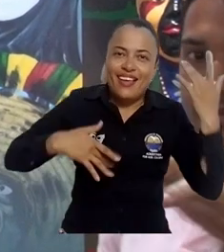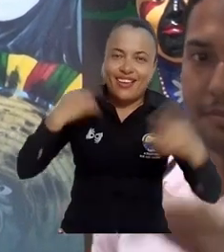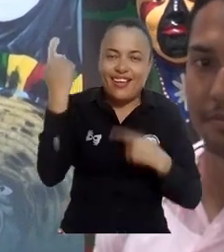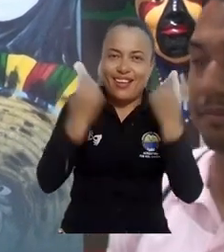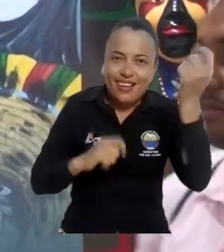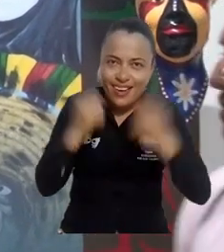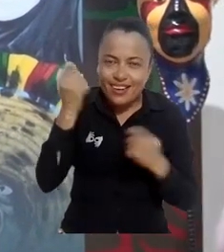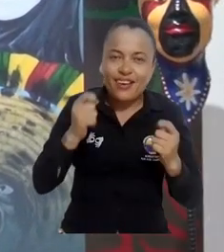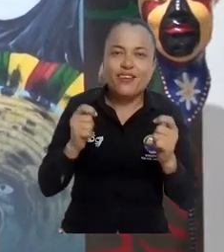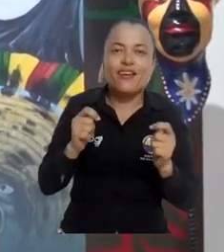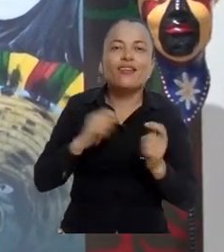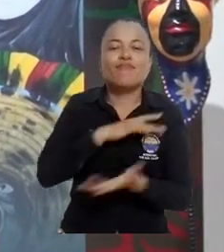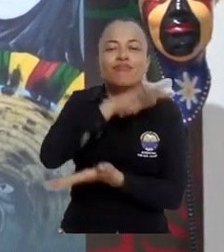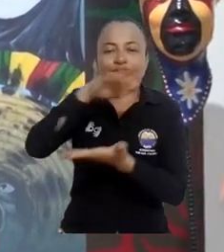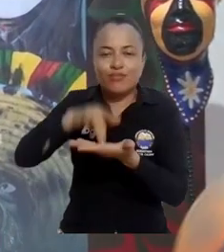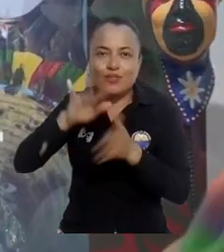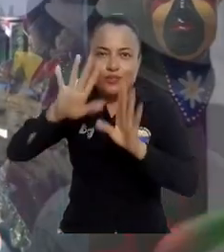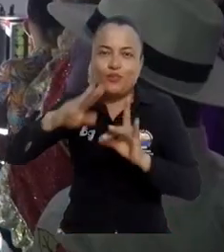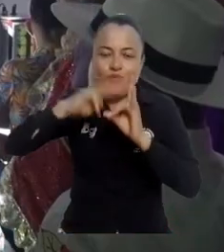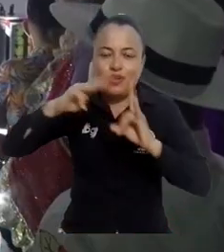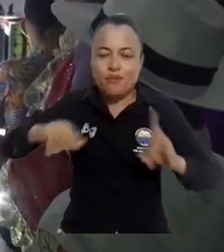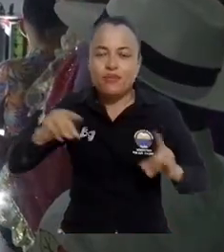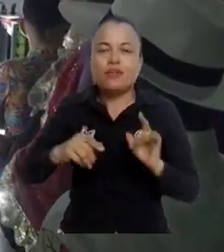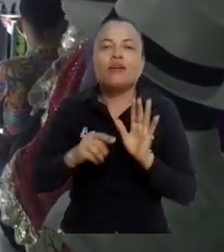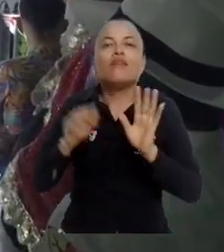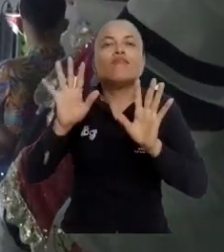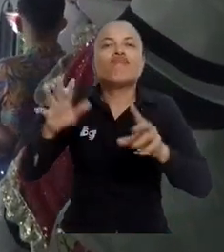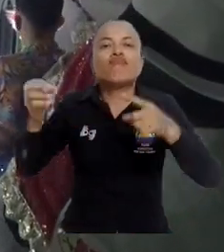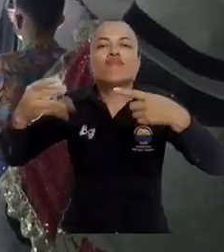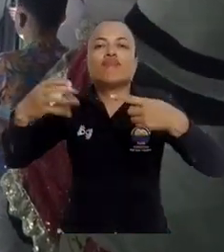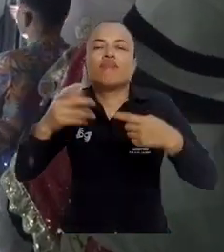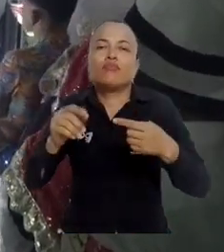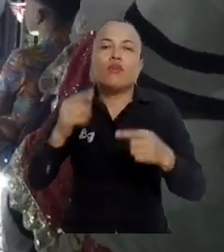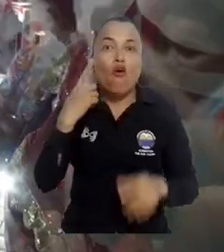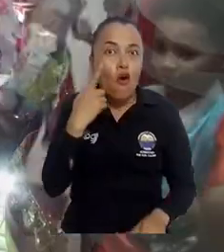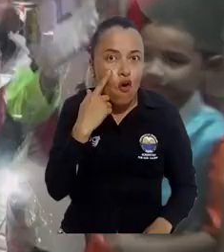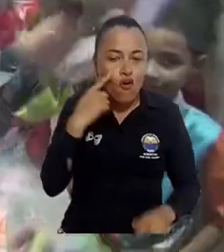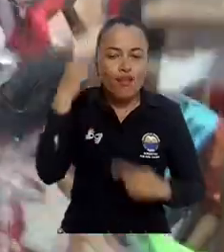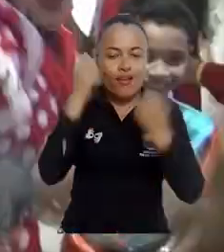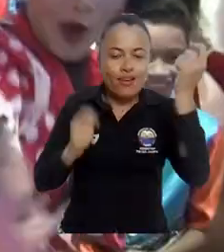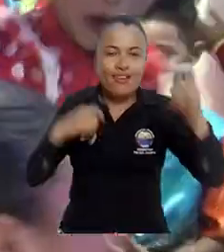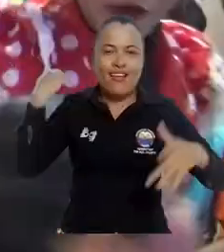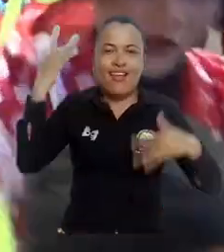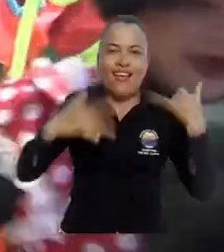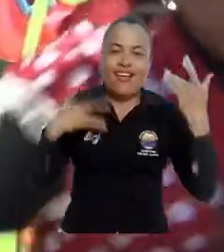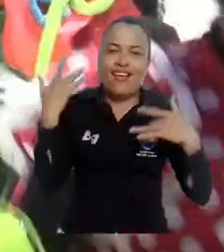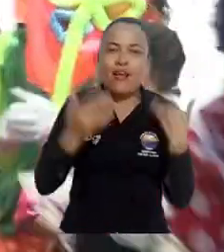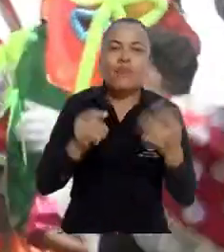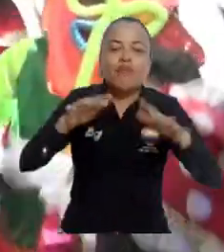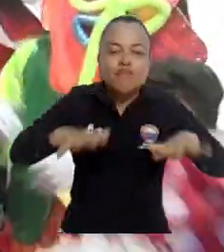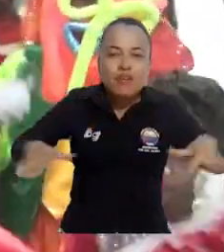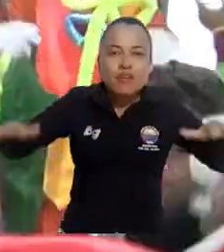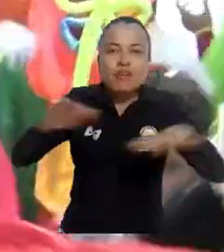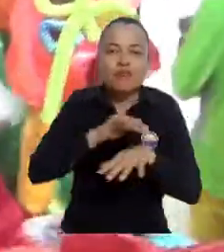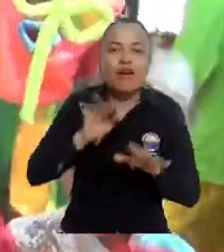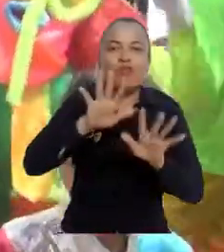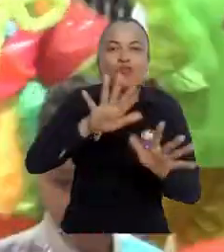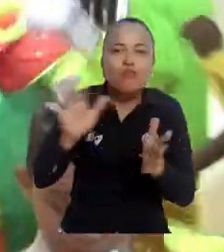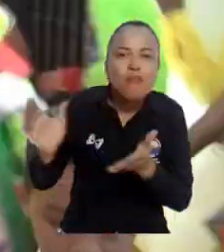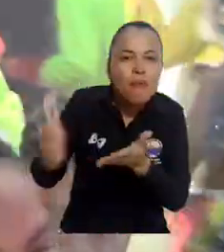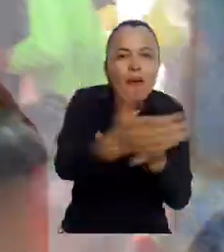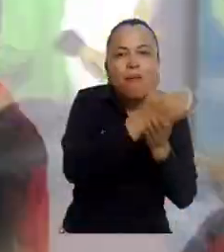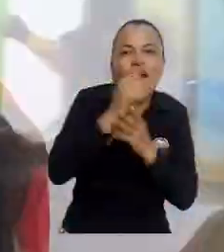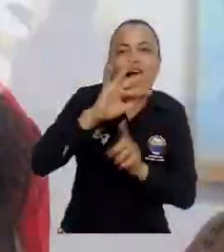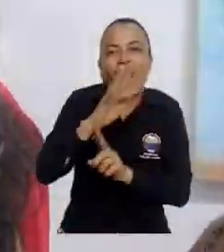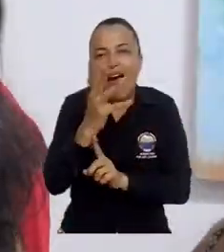La alegría del carnaval contagió a la Universidad del Magdalena con la exposición Ojo, el carnaval es pa' gozar, un espacio que reúne